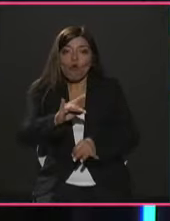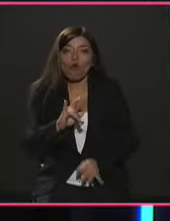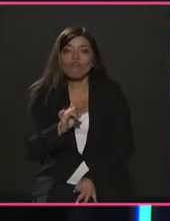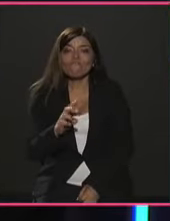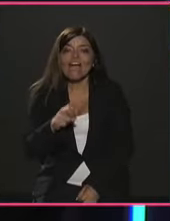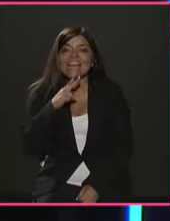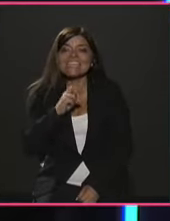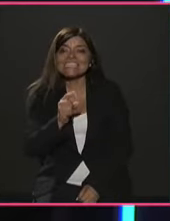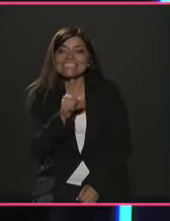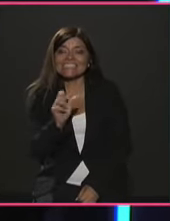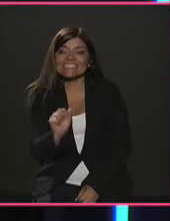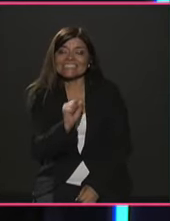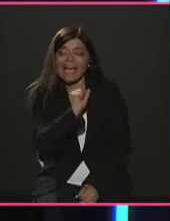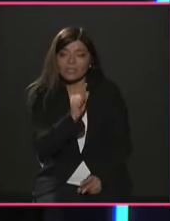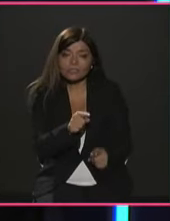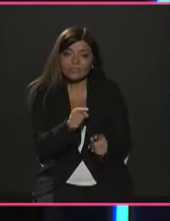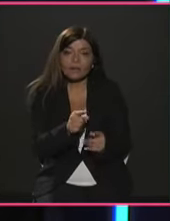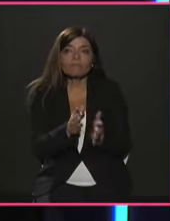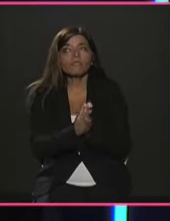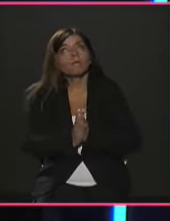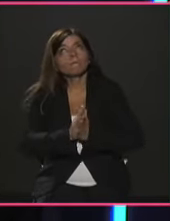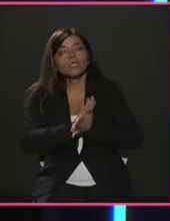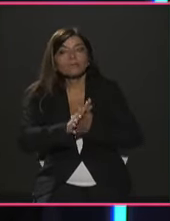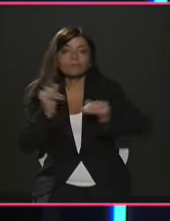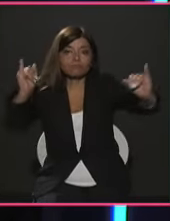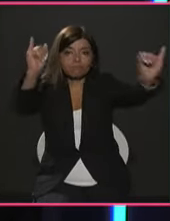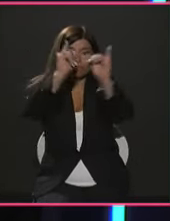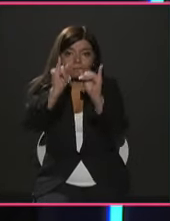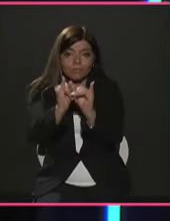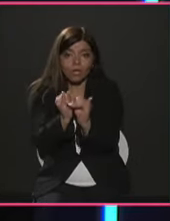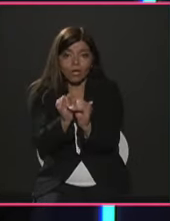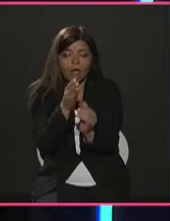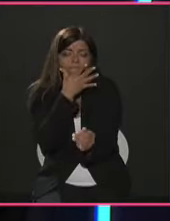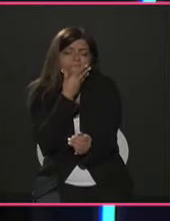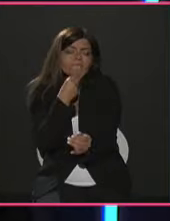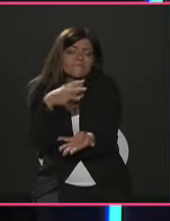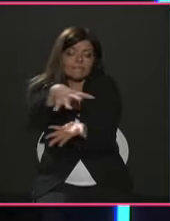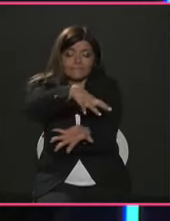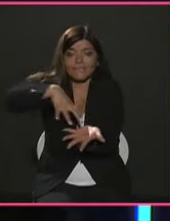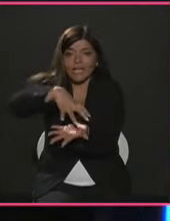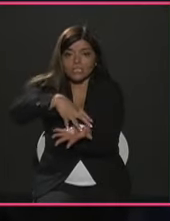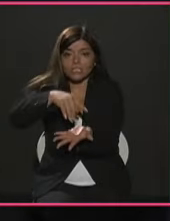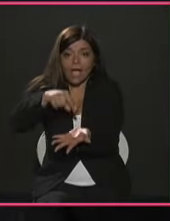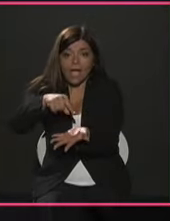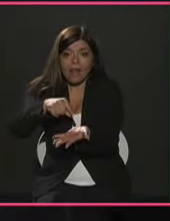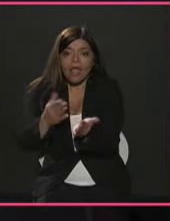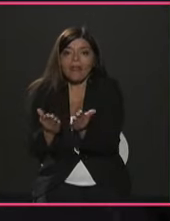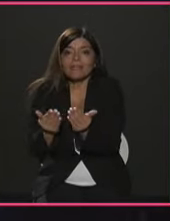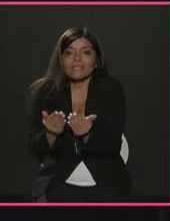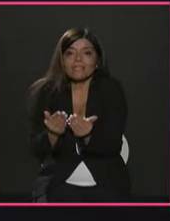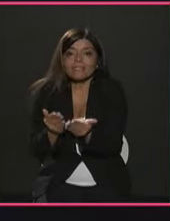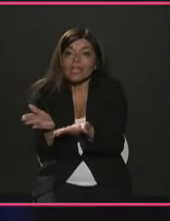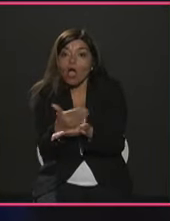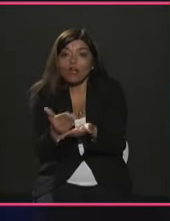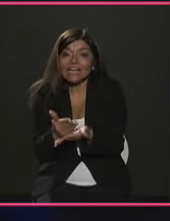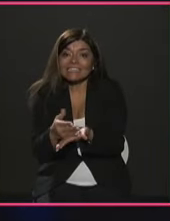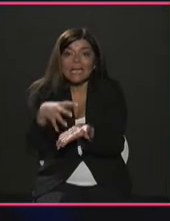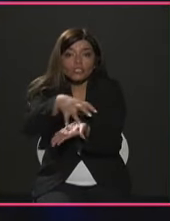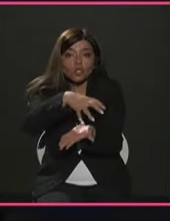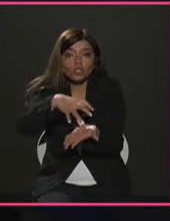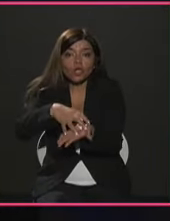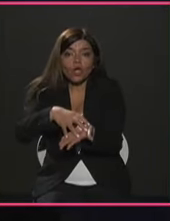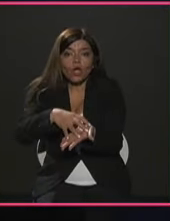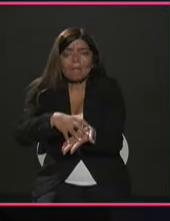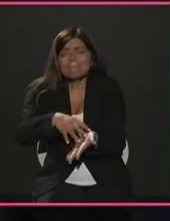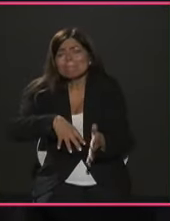forma inteligente funcional bella eh a esta necesidad de organización de miles